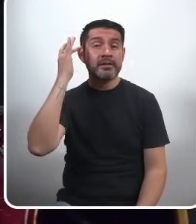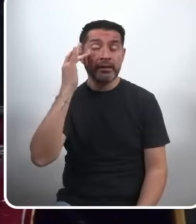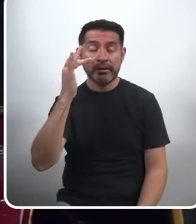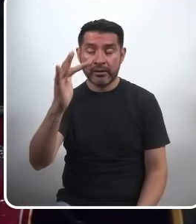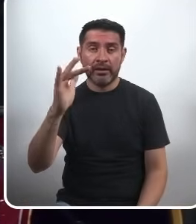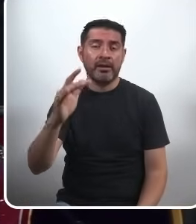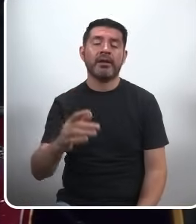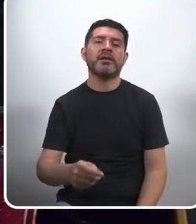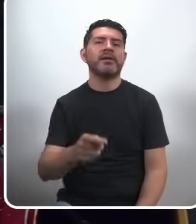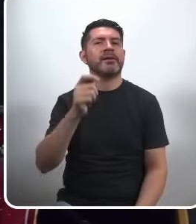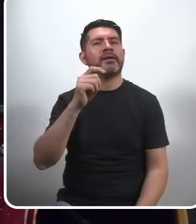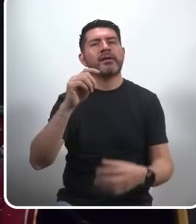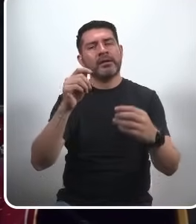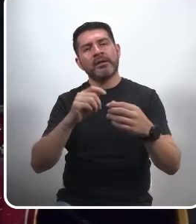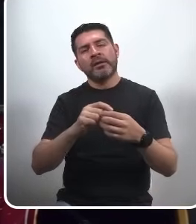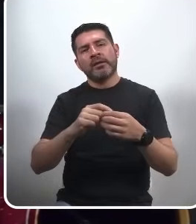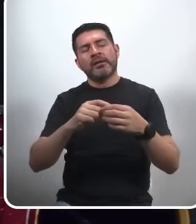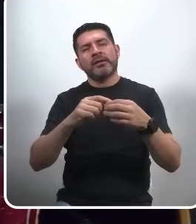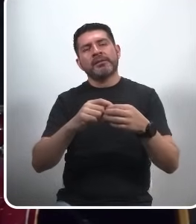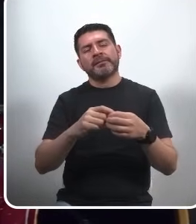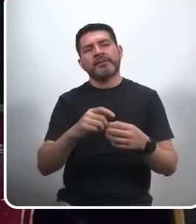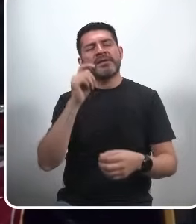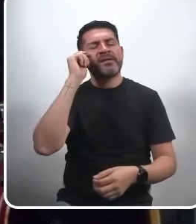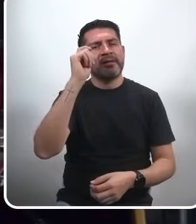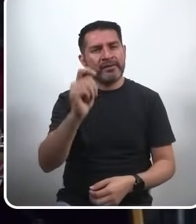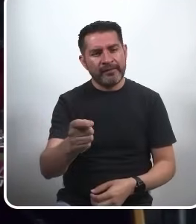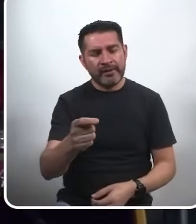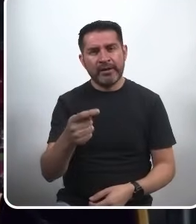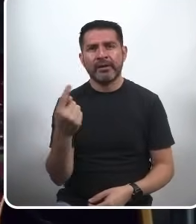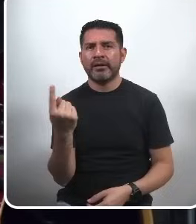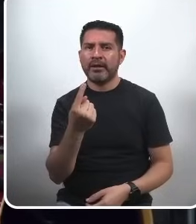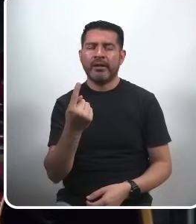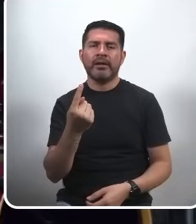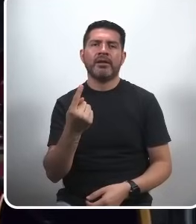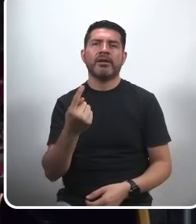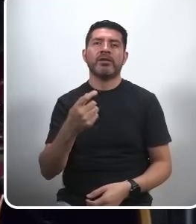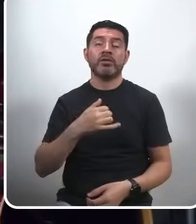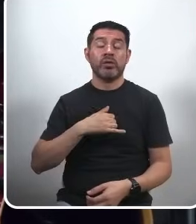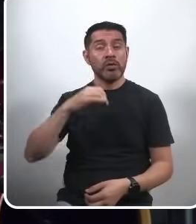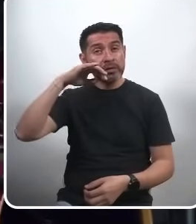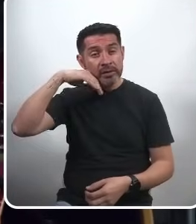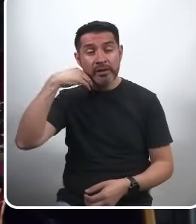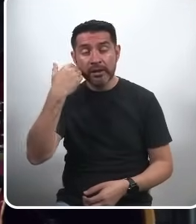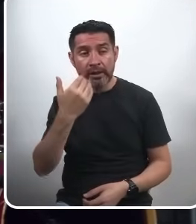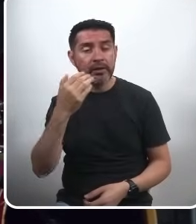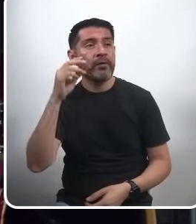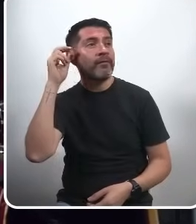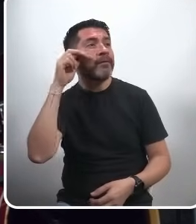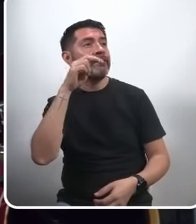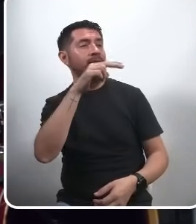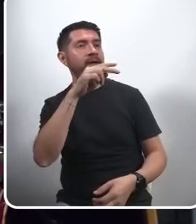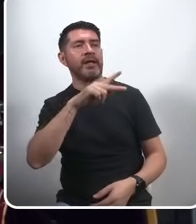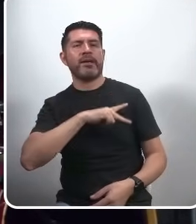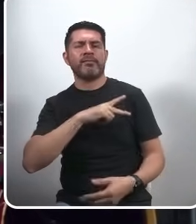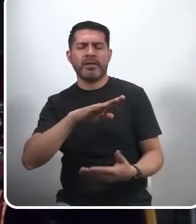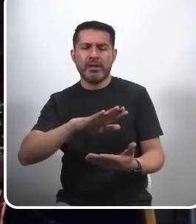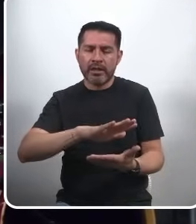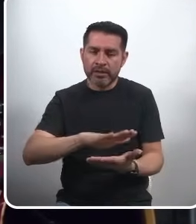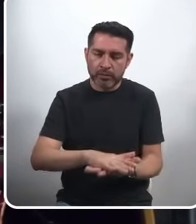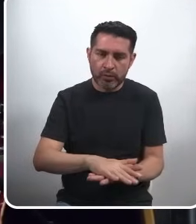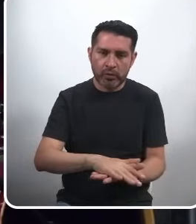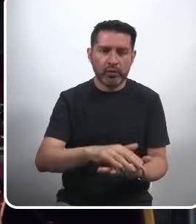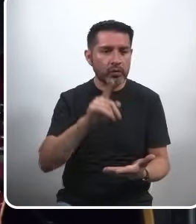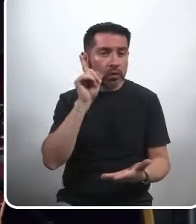quiero llevarme bien con ella, quiero verla como Dios la ve. Quiero pensar de ella como Dios piensa